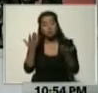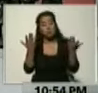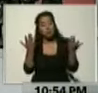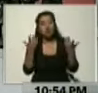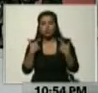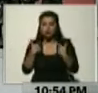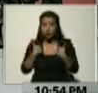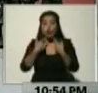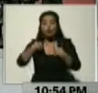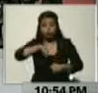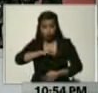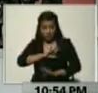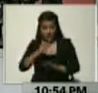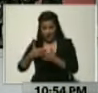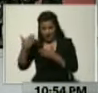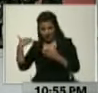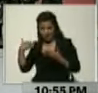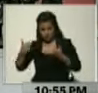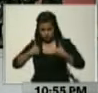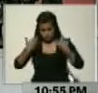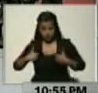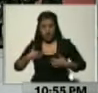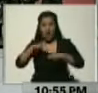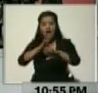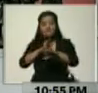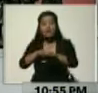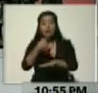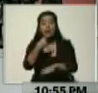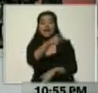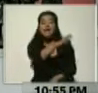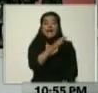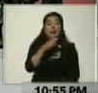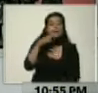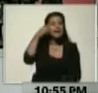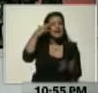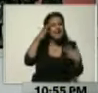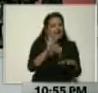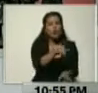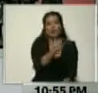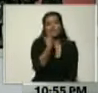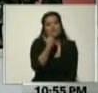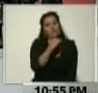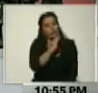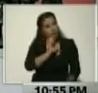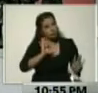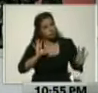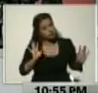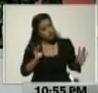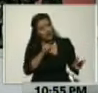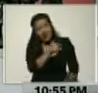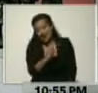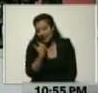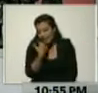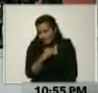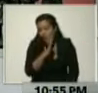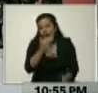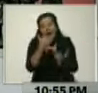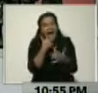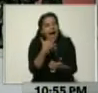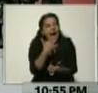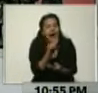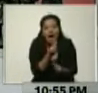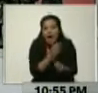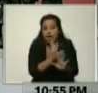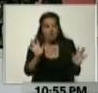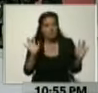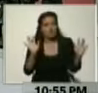hemos anunciado que Capriles tiene algún padecimiento. Algún padecimiento tiene.